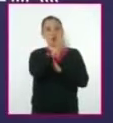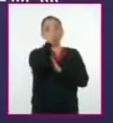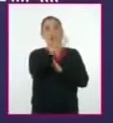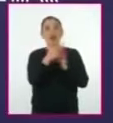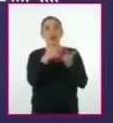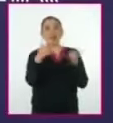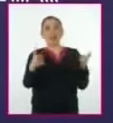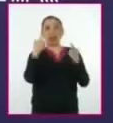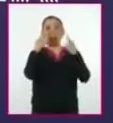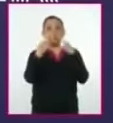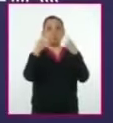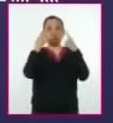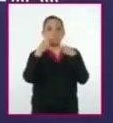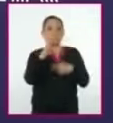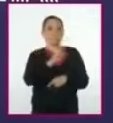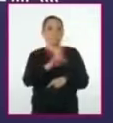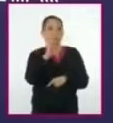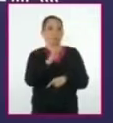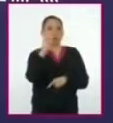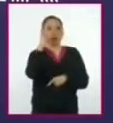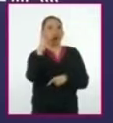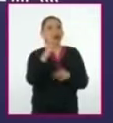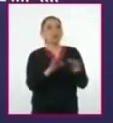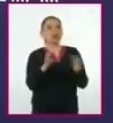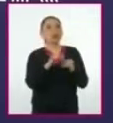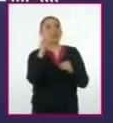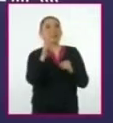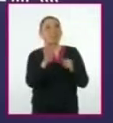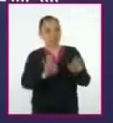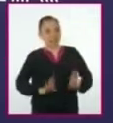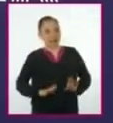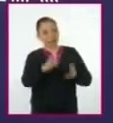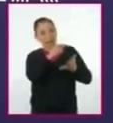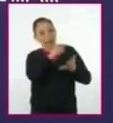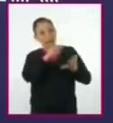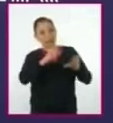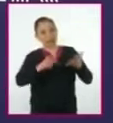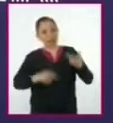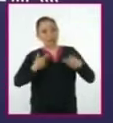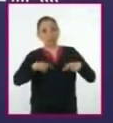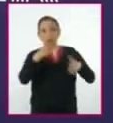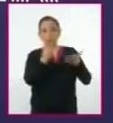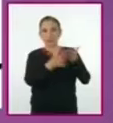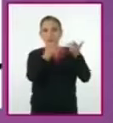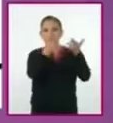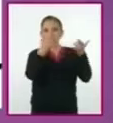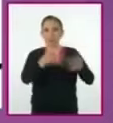de La Llorona, para explicar las características de los personajes.